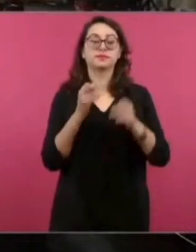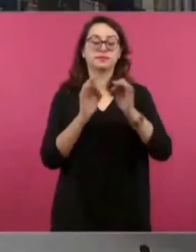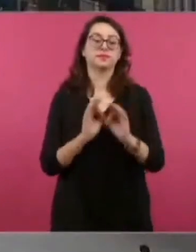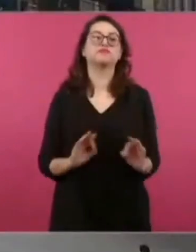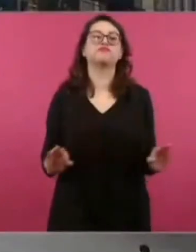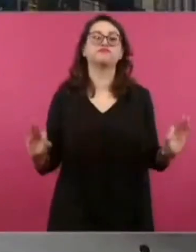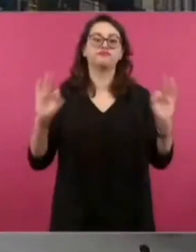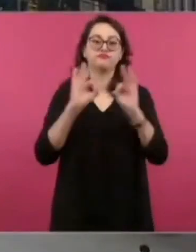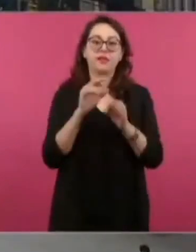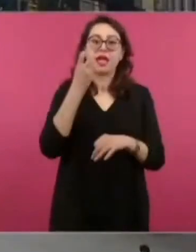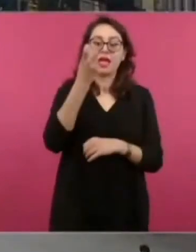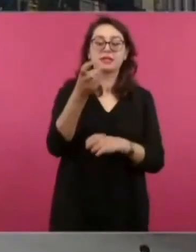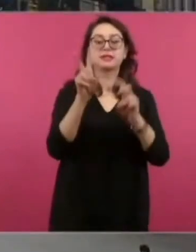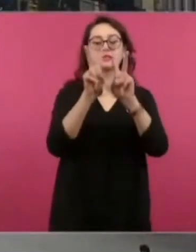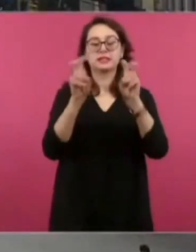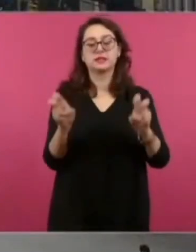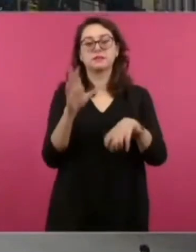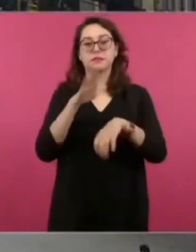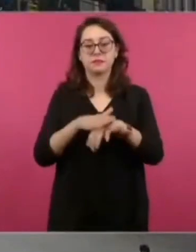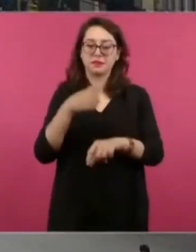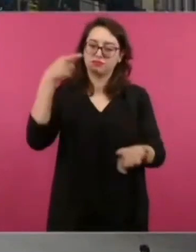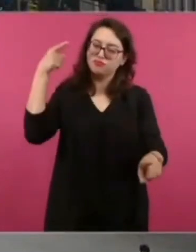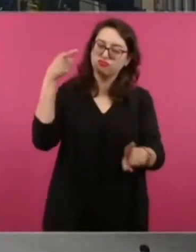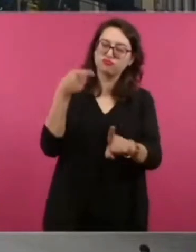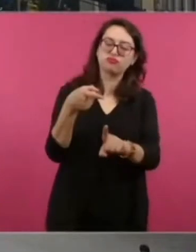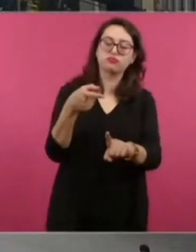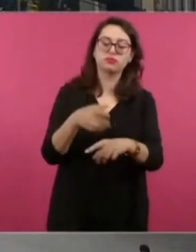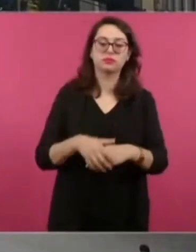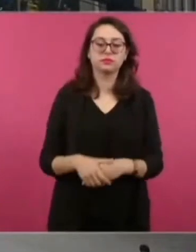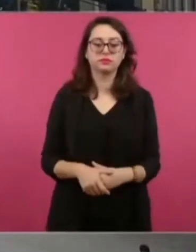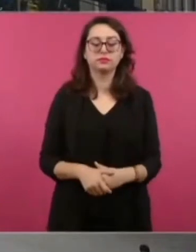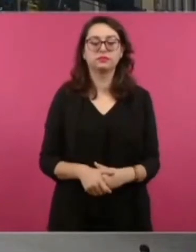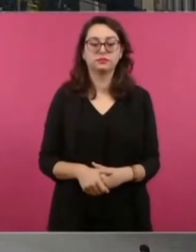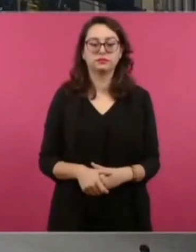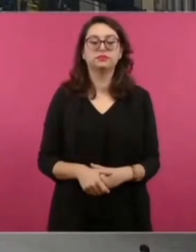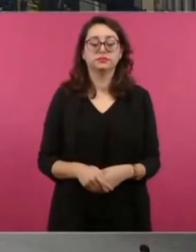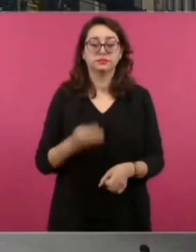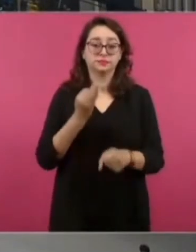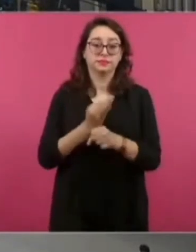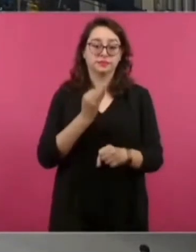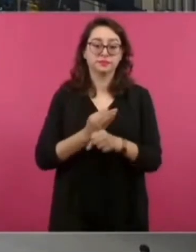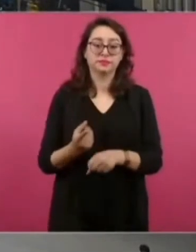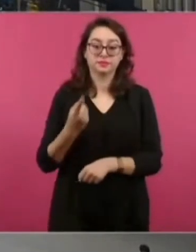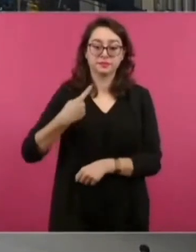esencial. Y eso es lo que estamos aplicando.